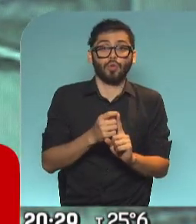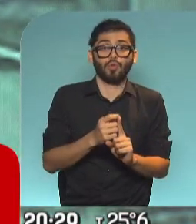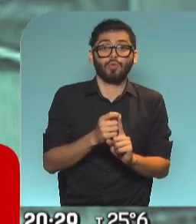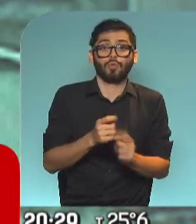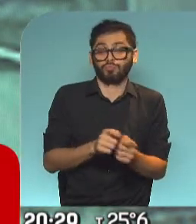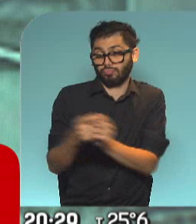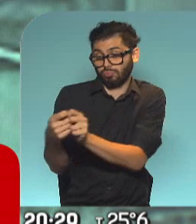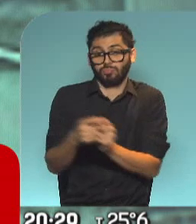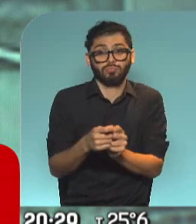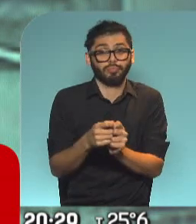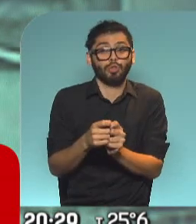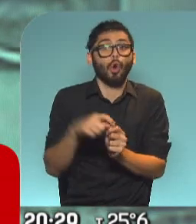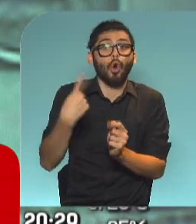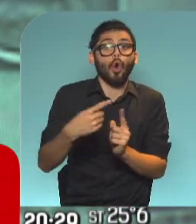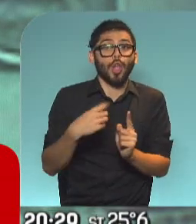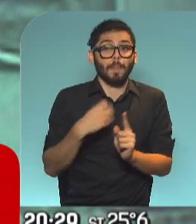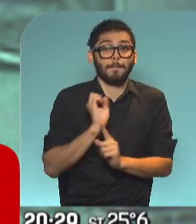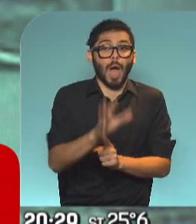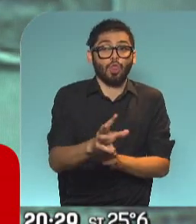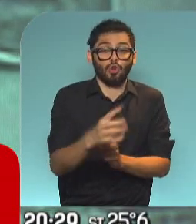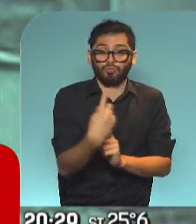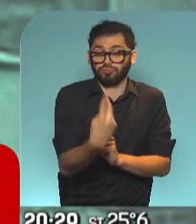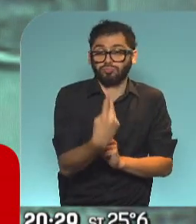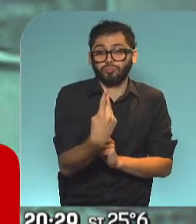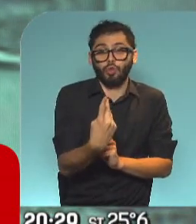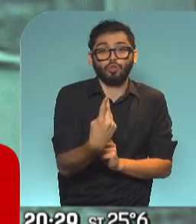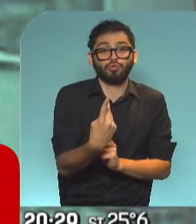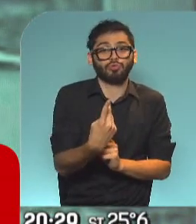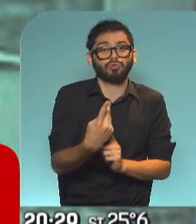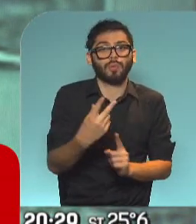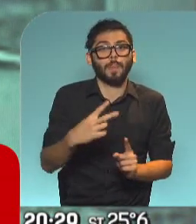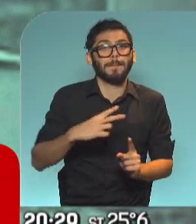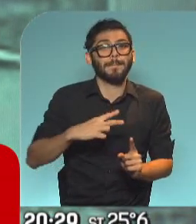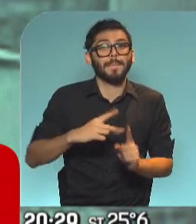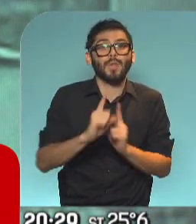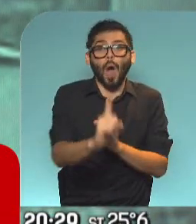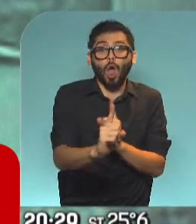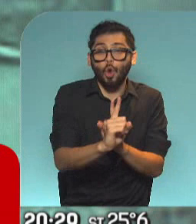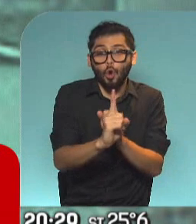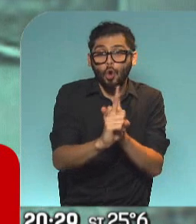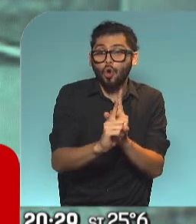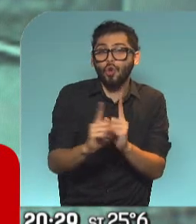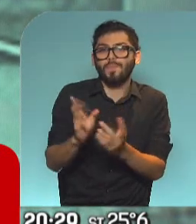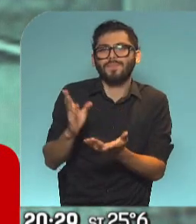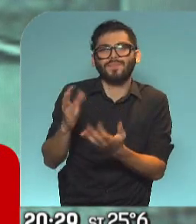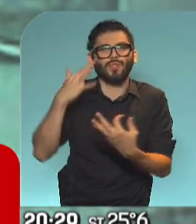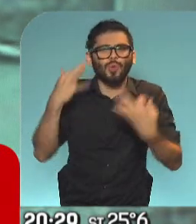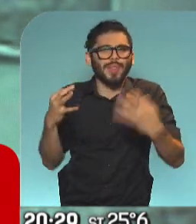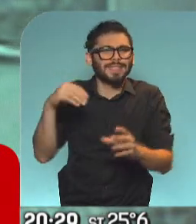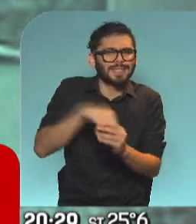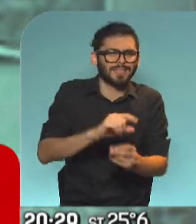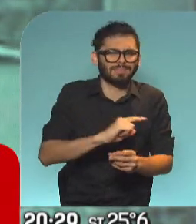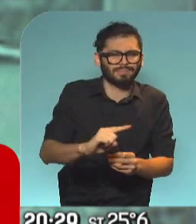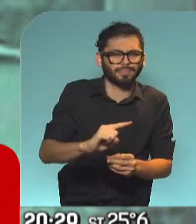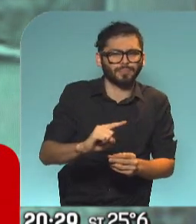Es un intercambio privado. En ese caso en particular no podría meterse el derecho, mucho menos el derecho civil.